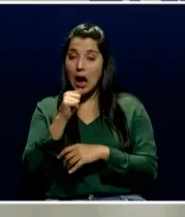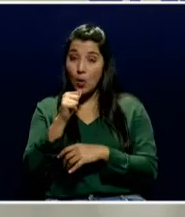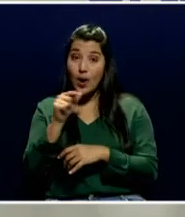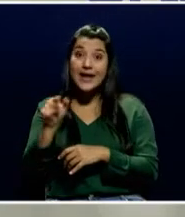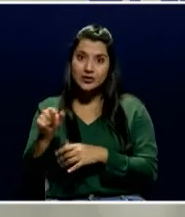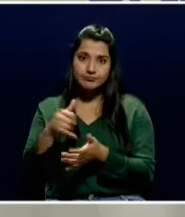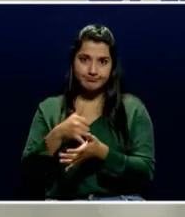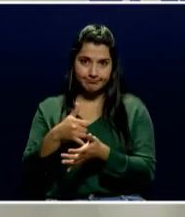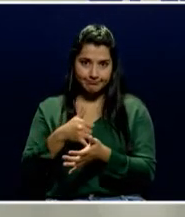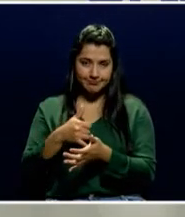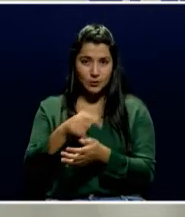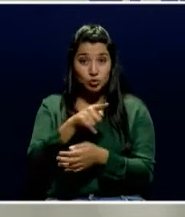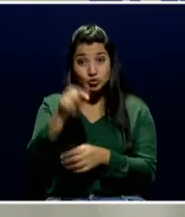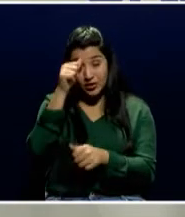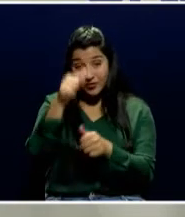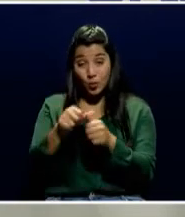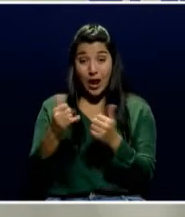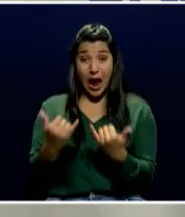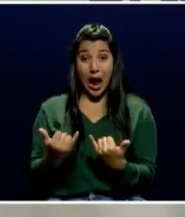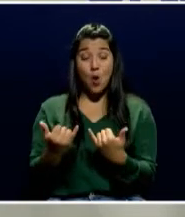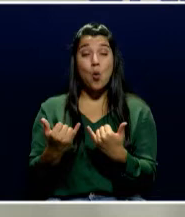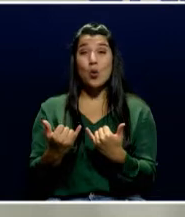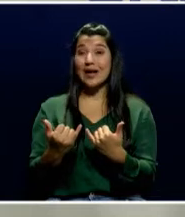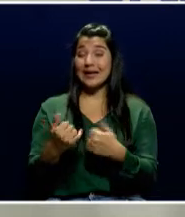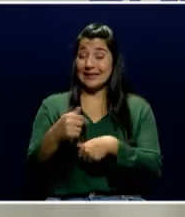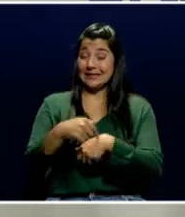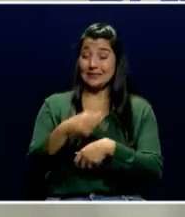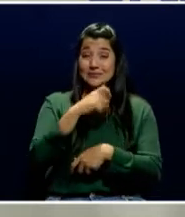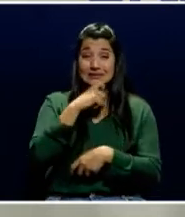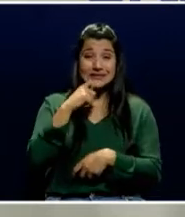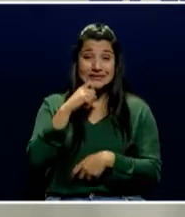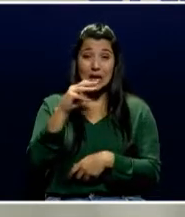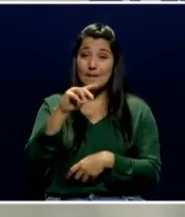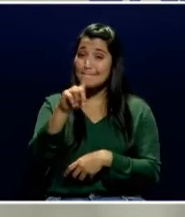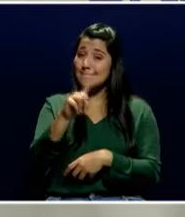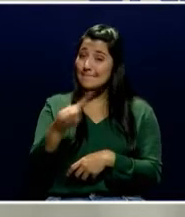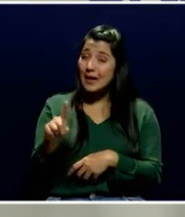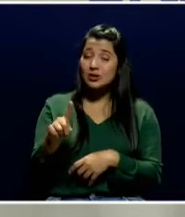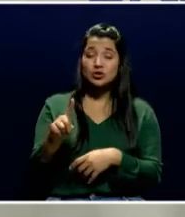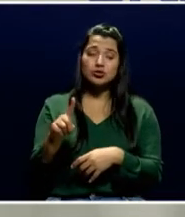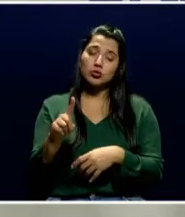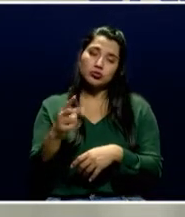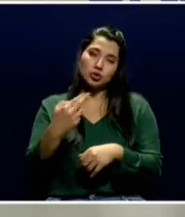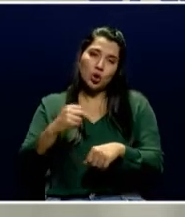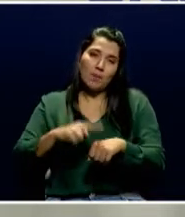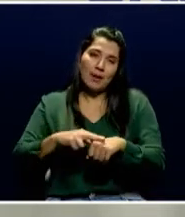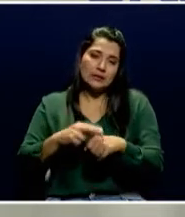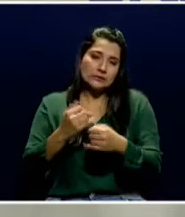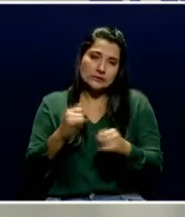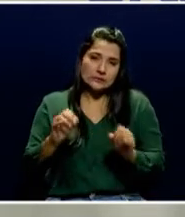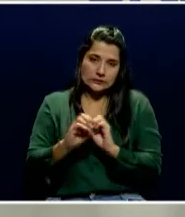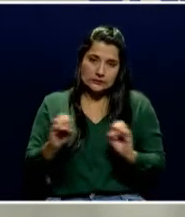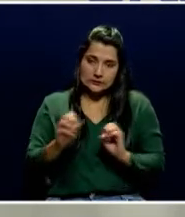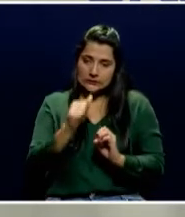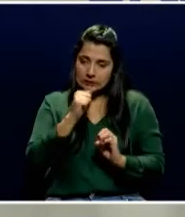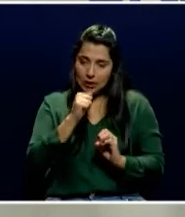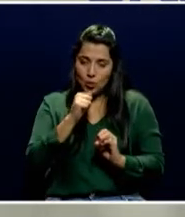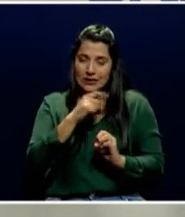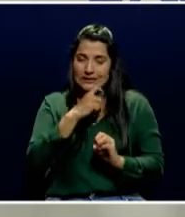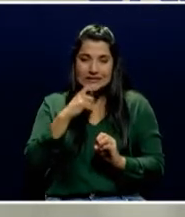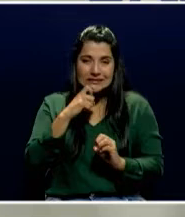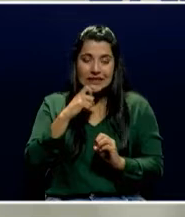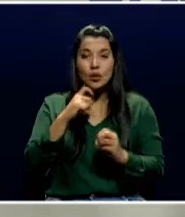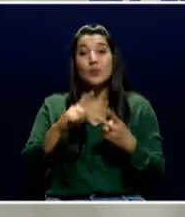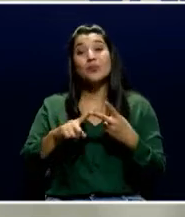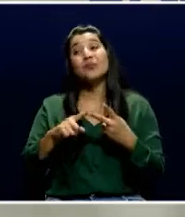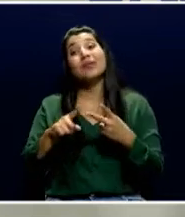estamos en el pico de la época seca. Marzo normalmente es el mes más seco y venimos con una condición de déficit